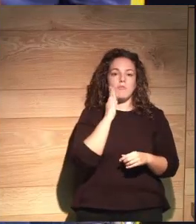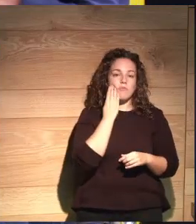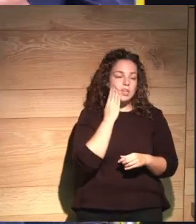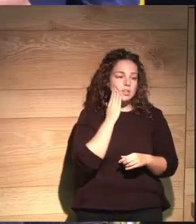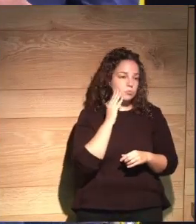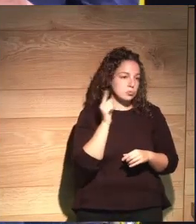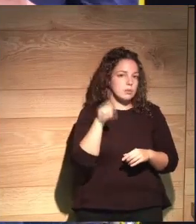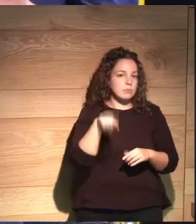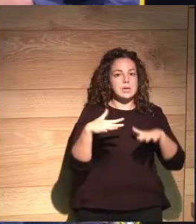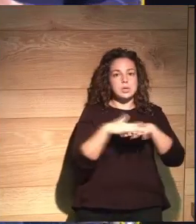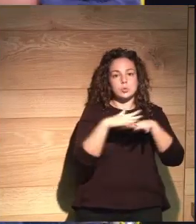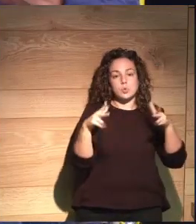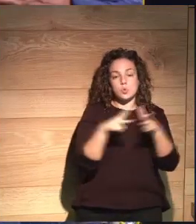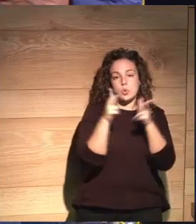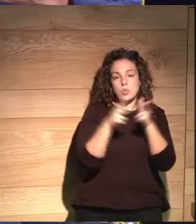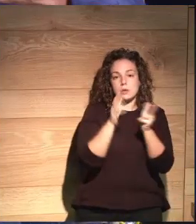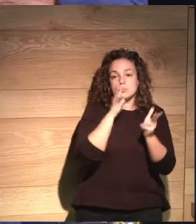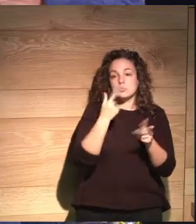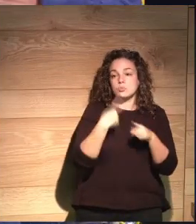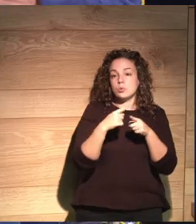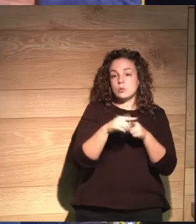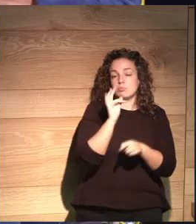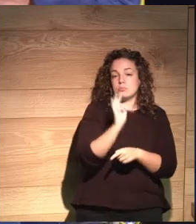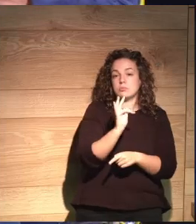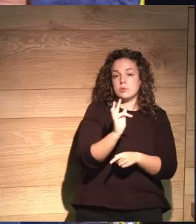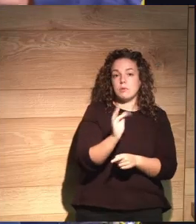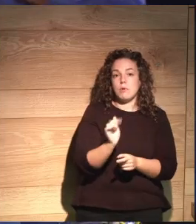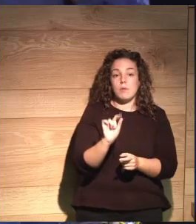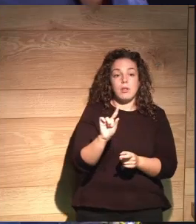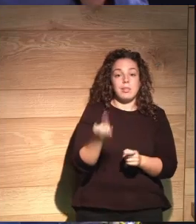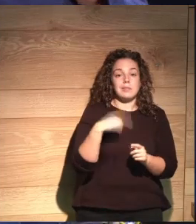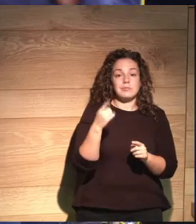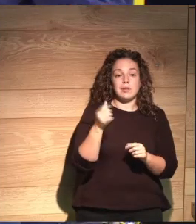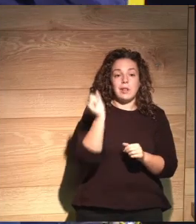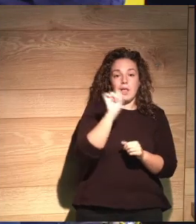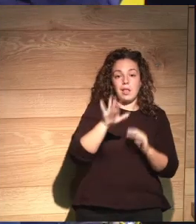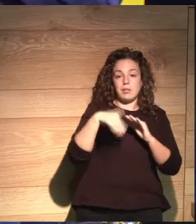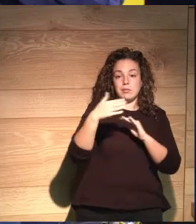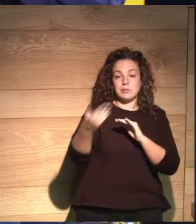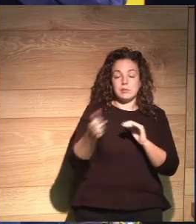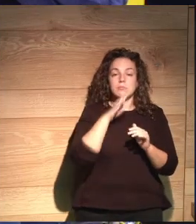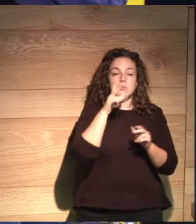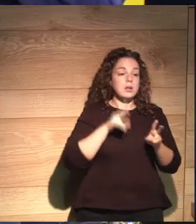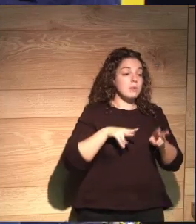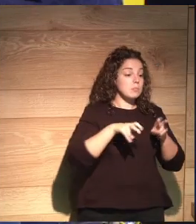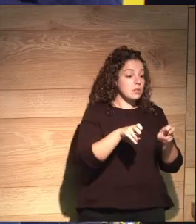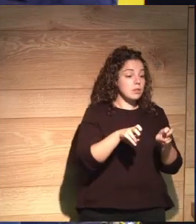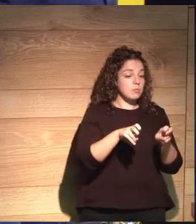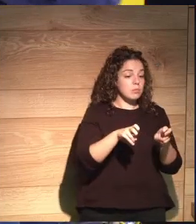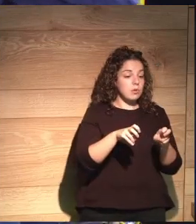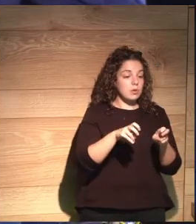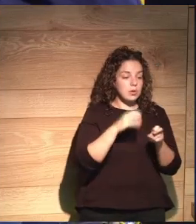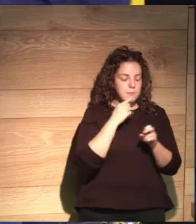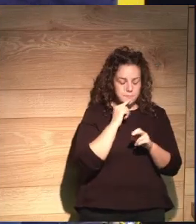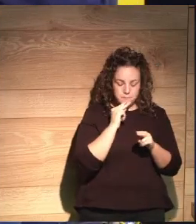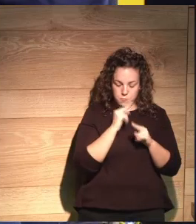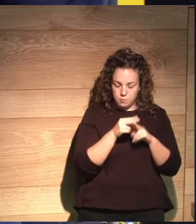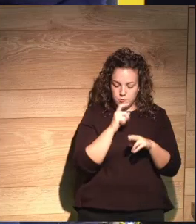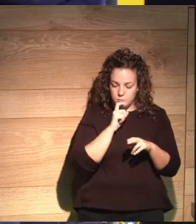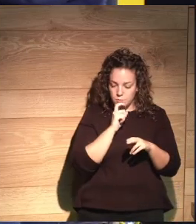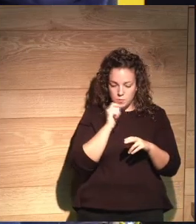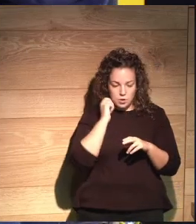las redes sociales sacos de muy buena sólo tenemos hijos por miles de años al principio en el cómo se llama en el